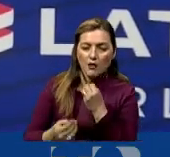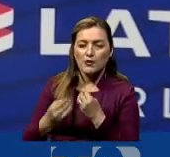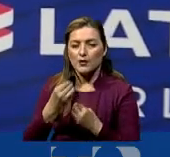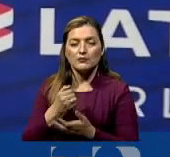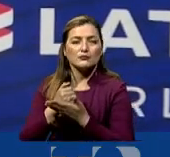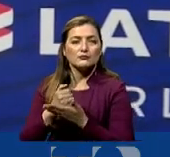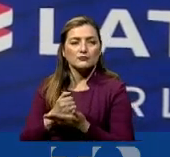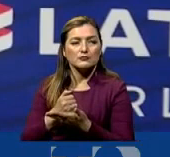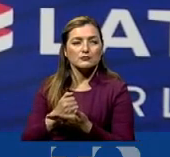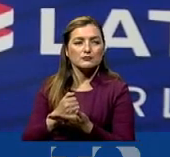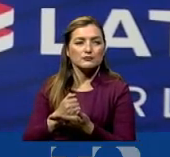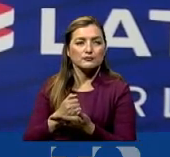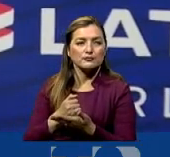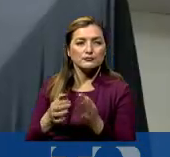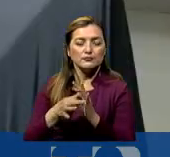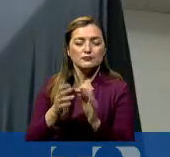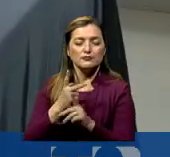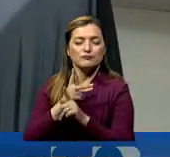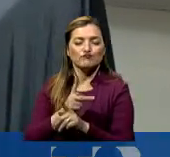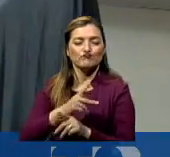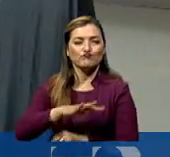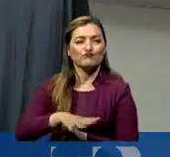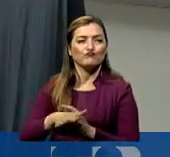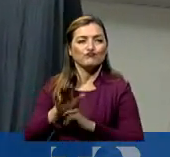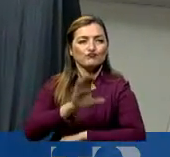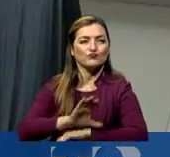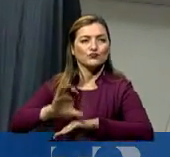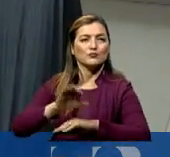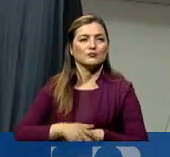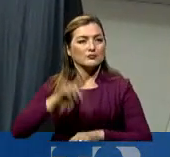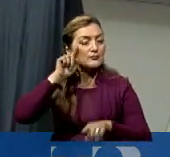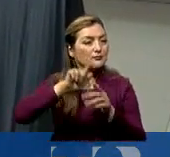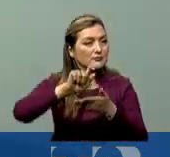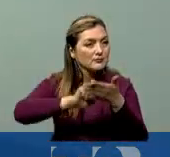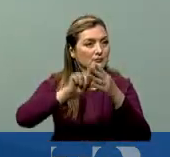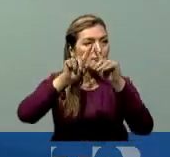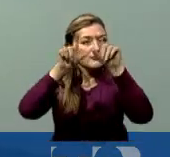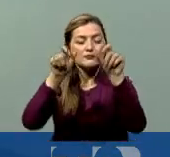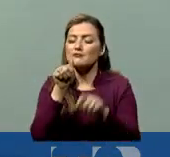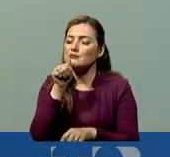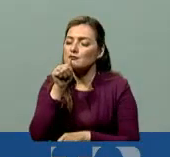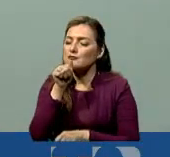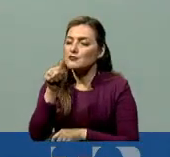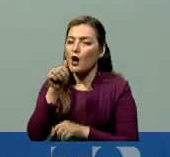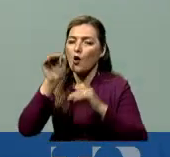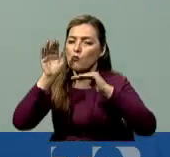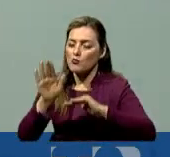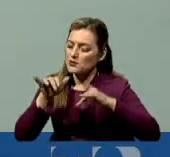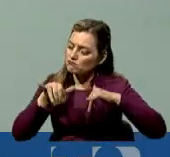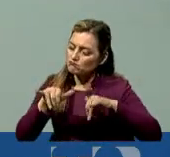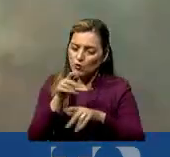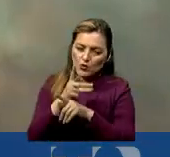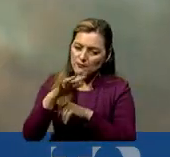una verdadera coexistencia con la conservación. Con la adhesión a este acuerdo, la empresa privada ratifica su compromiso con la